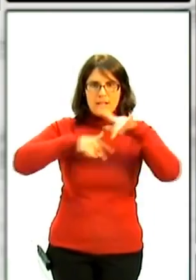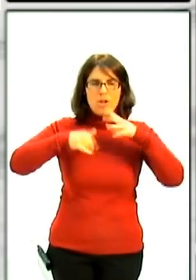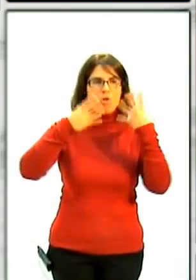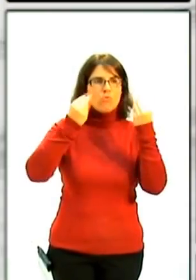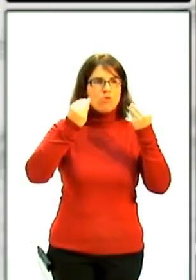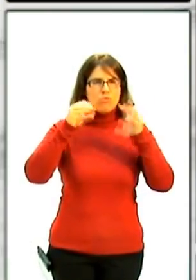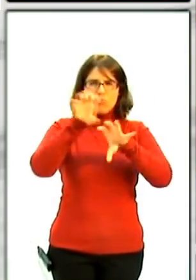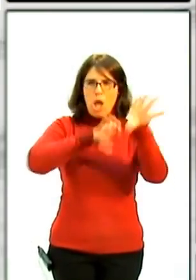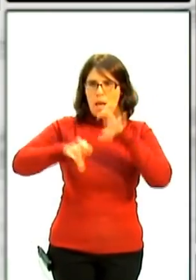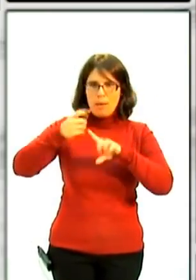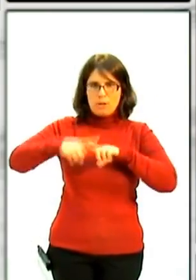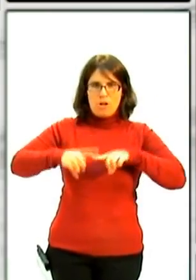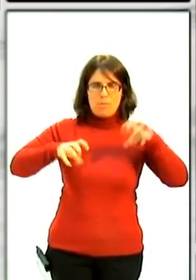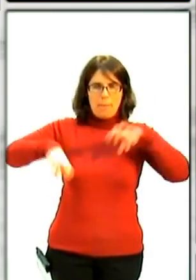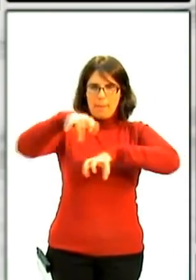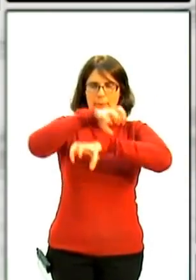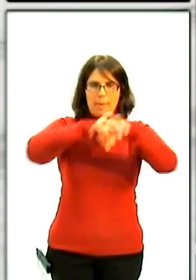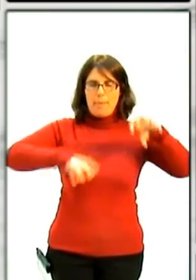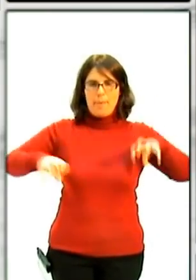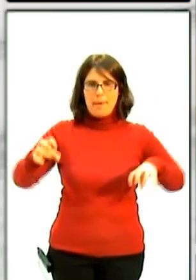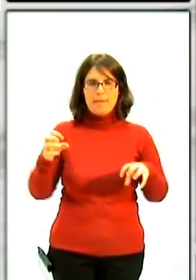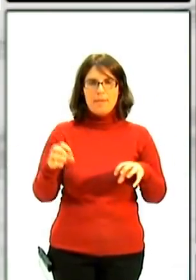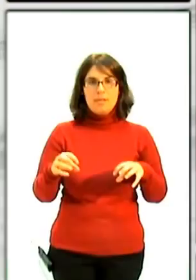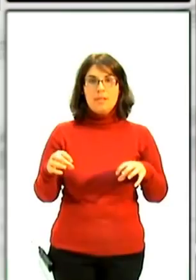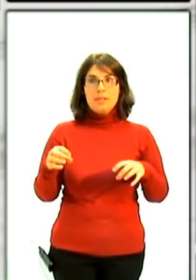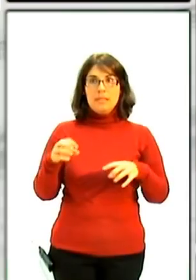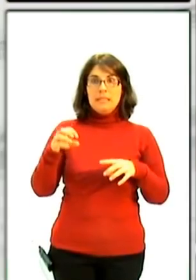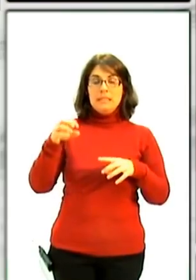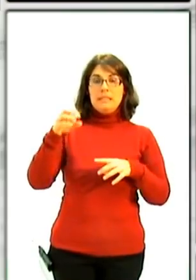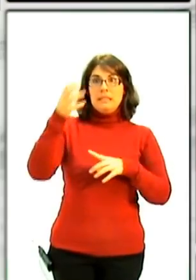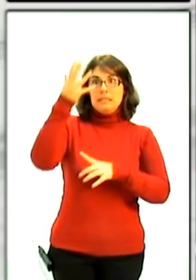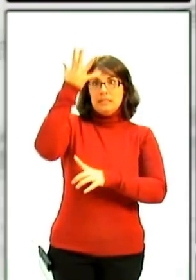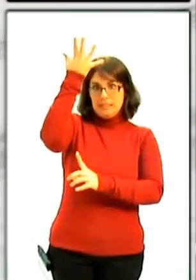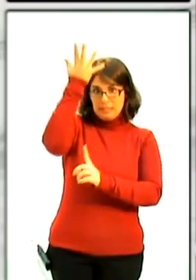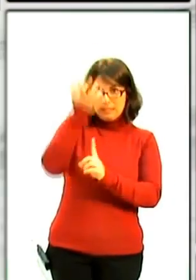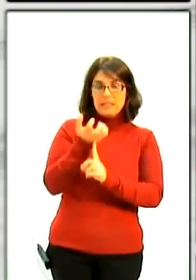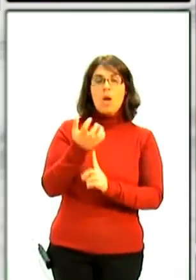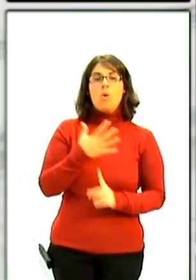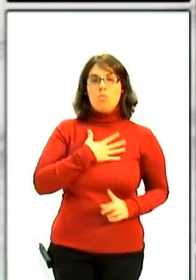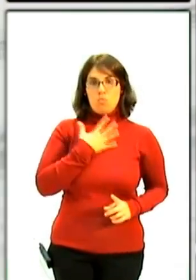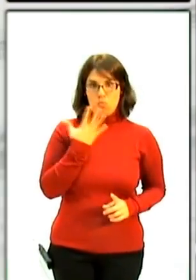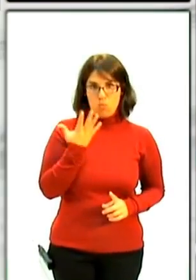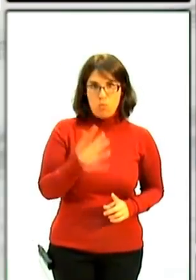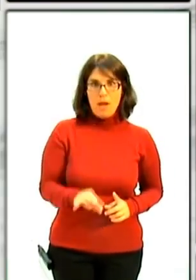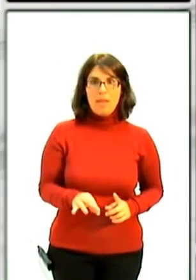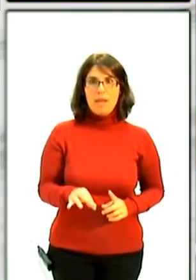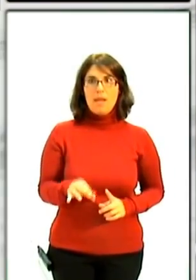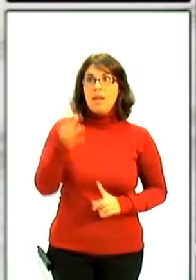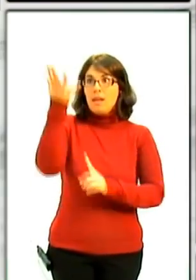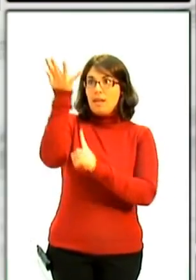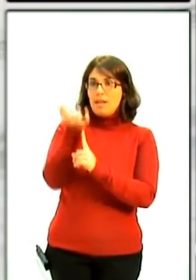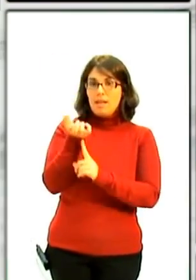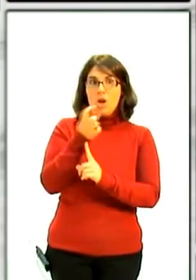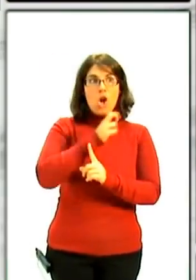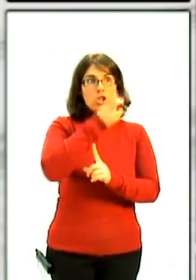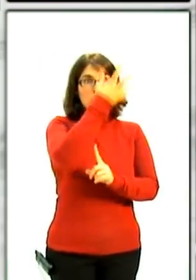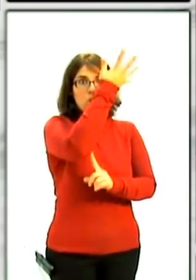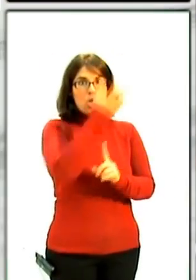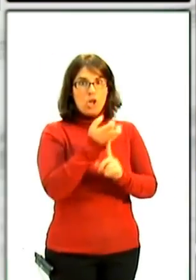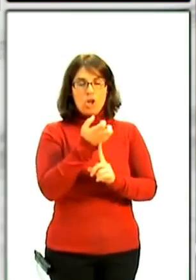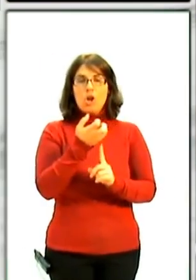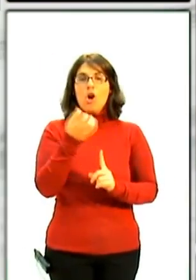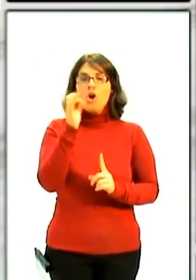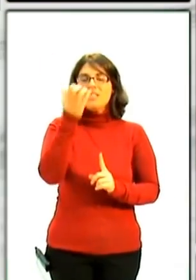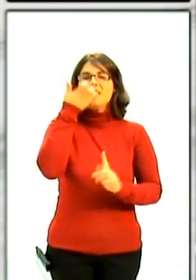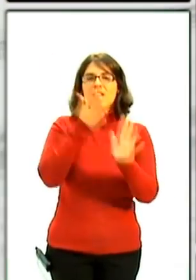moviéndose, las señales pueden llegar al dispositivo, la misma señal puede llegar desde distintos puntos porque hay una refracción,